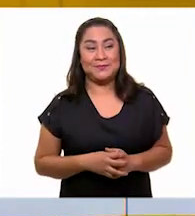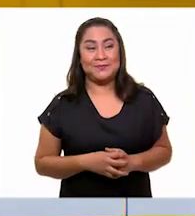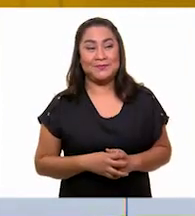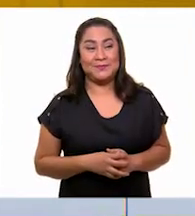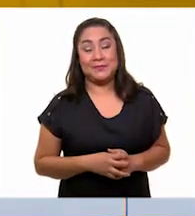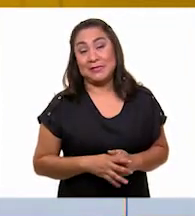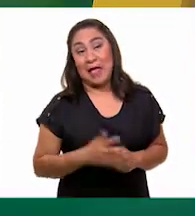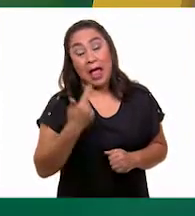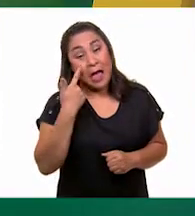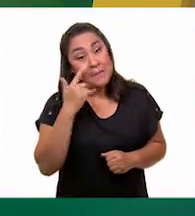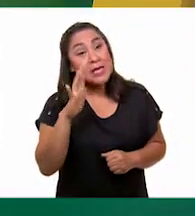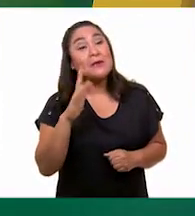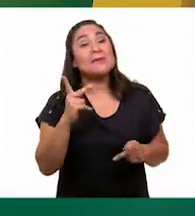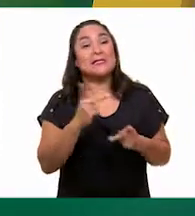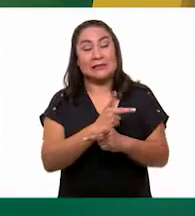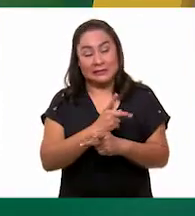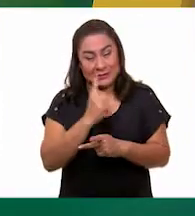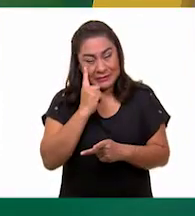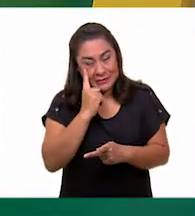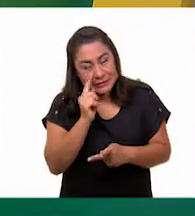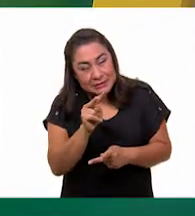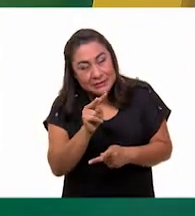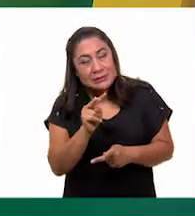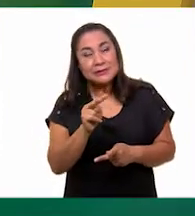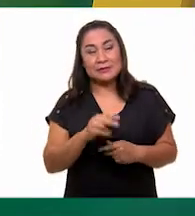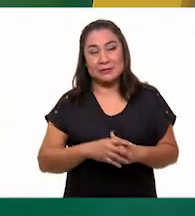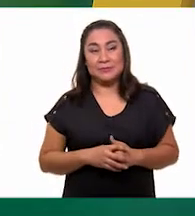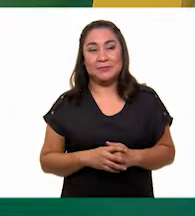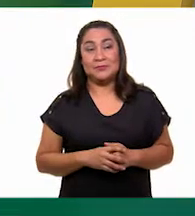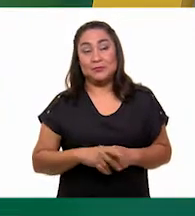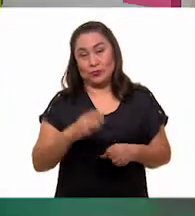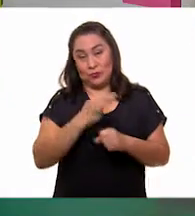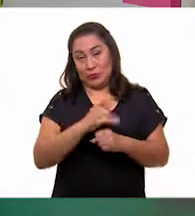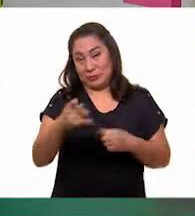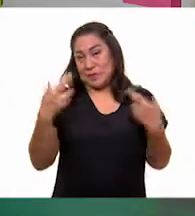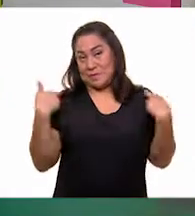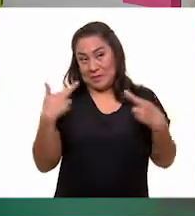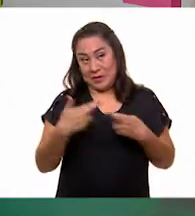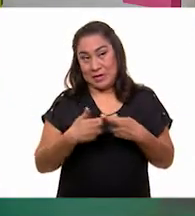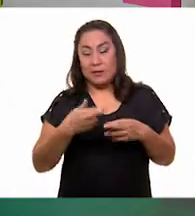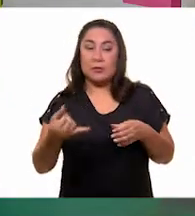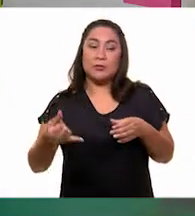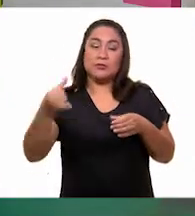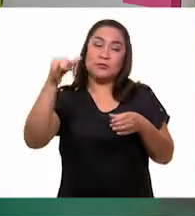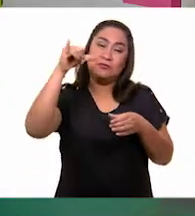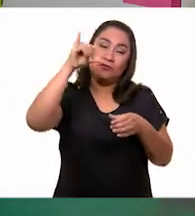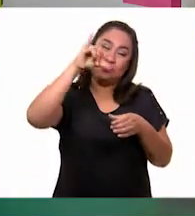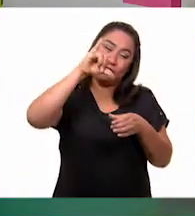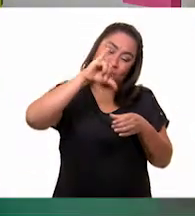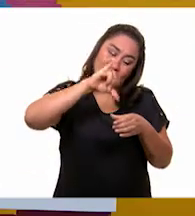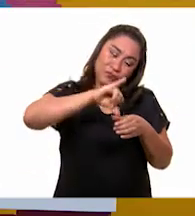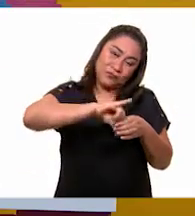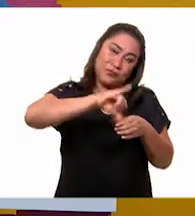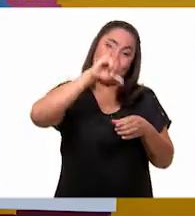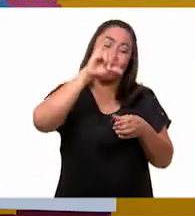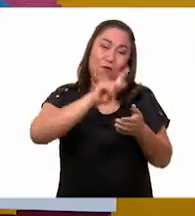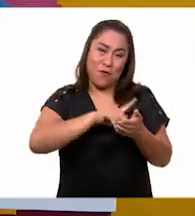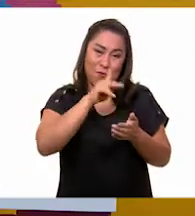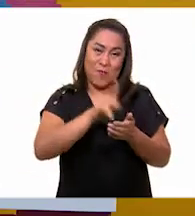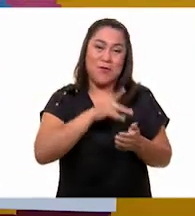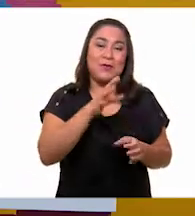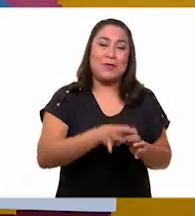Eso lo descubriremos en unos cuantos segundos, porque la maestra Angie en este momento está llenando las